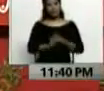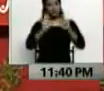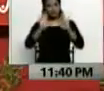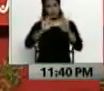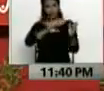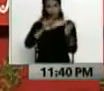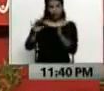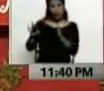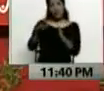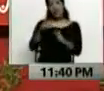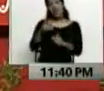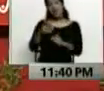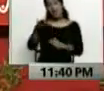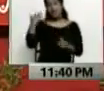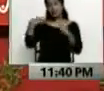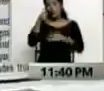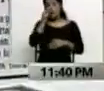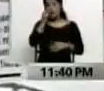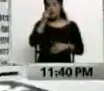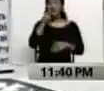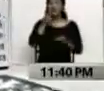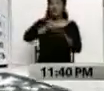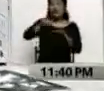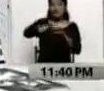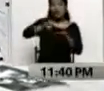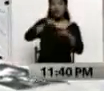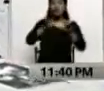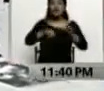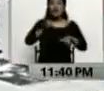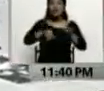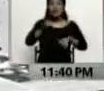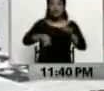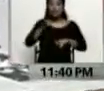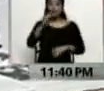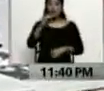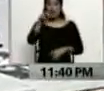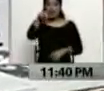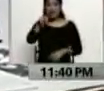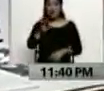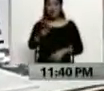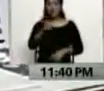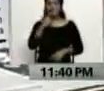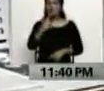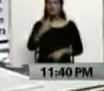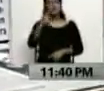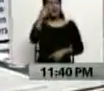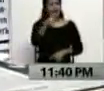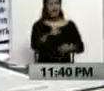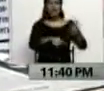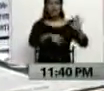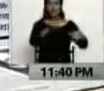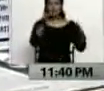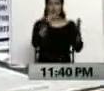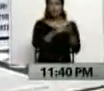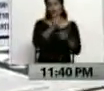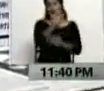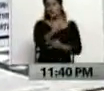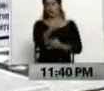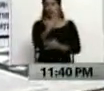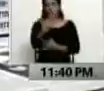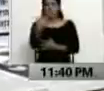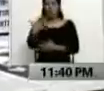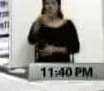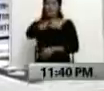libertad solo hay decía Secretario del cnu solo hay 14000